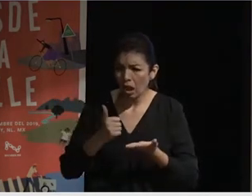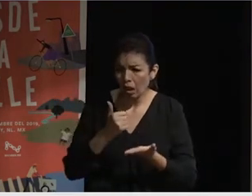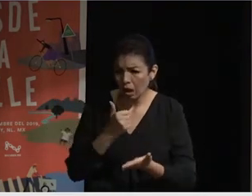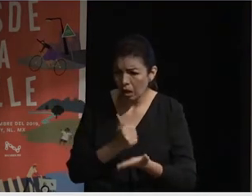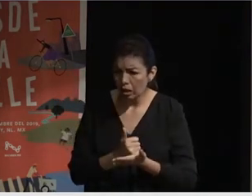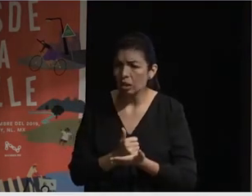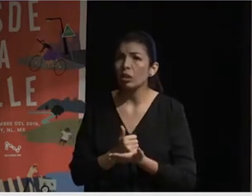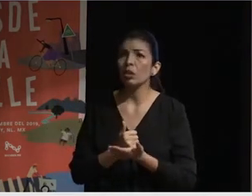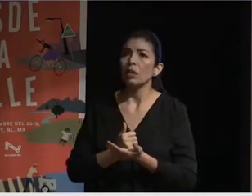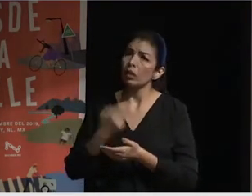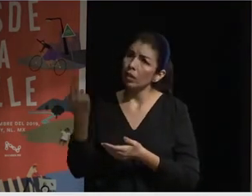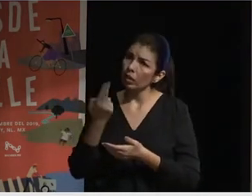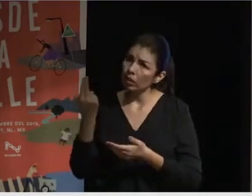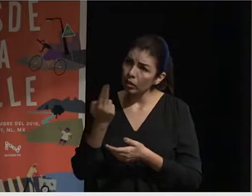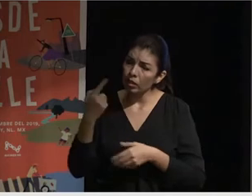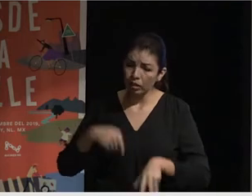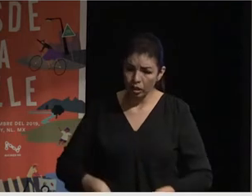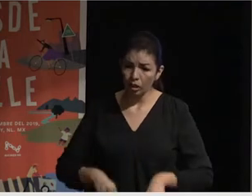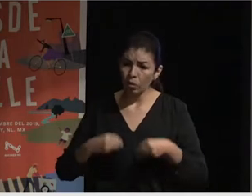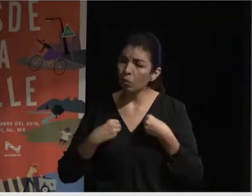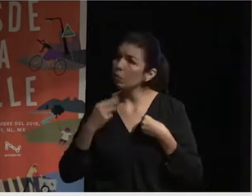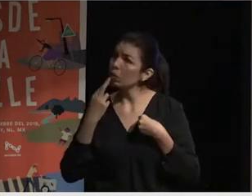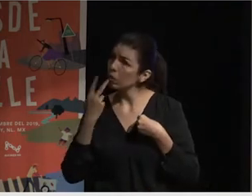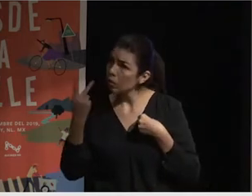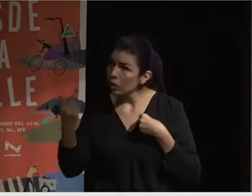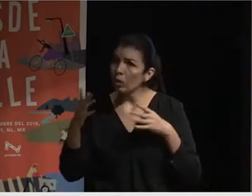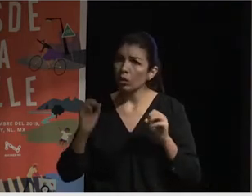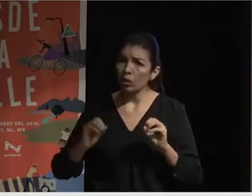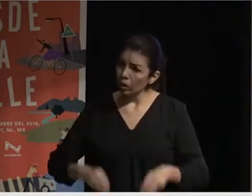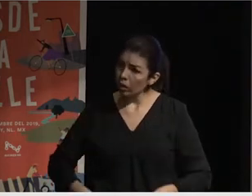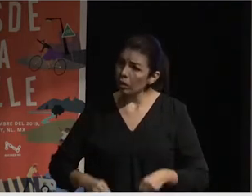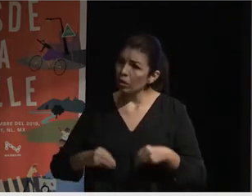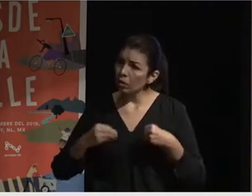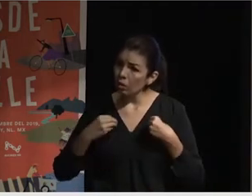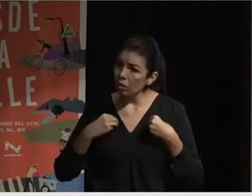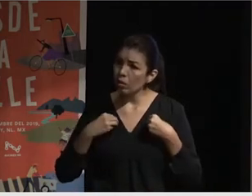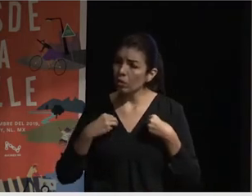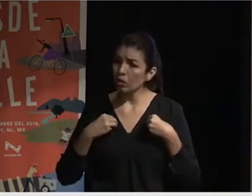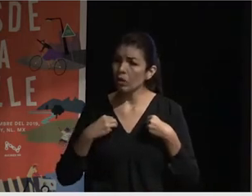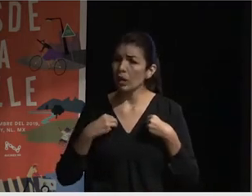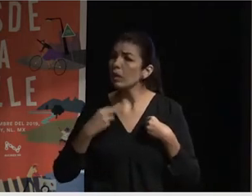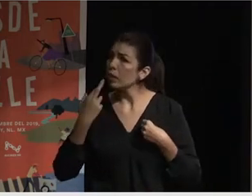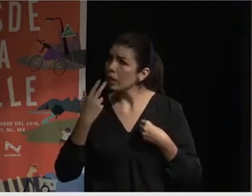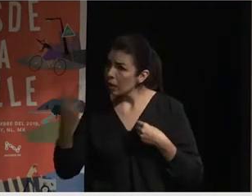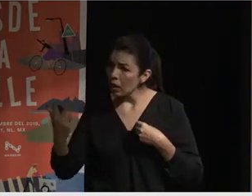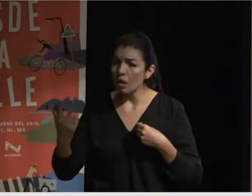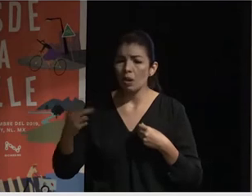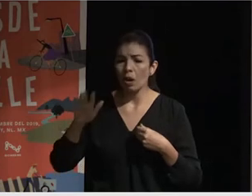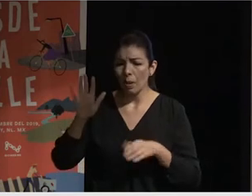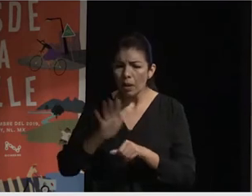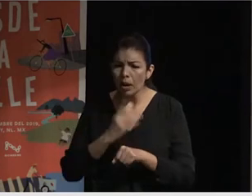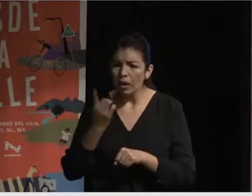vida pública de calidad por medio de la movilidad, de los espacios públicos, y fue una bandera que empezamos a manejar